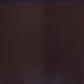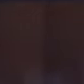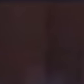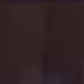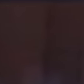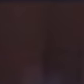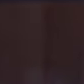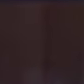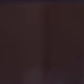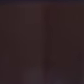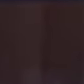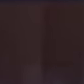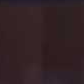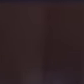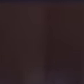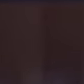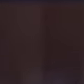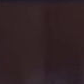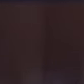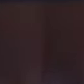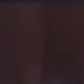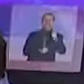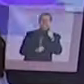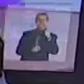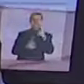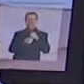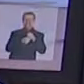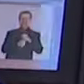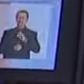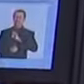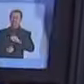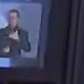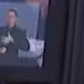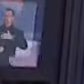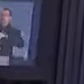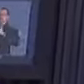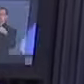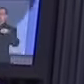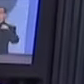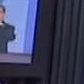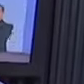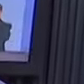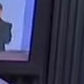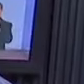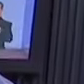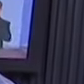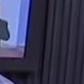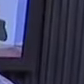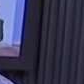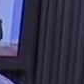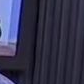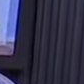debates es muy difícil medir Cómo mueven la aguja pero sí crean percepciones y la percepción que tenemos es de una clase